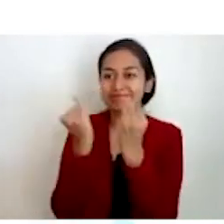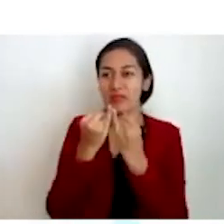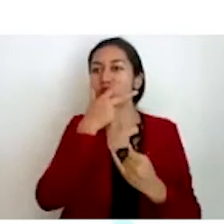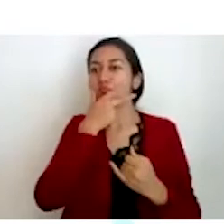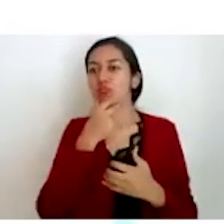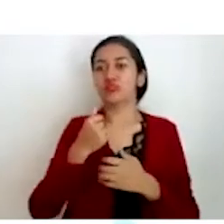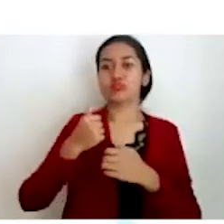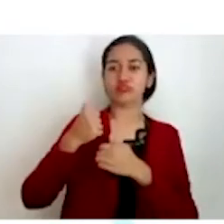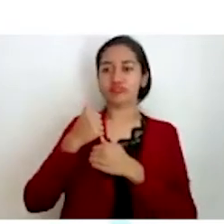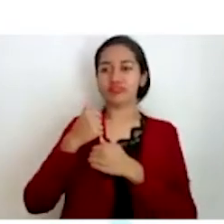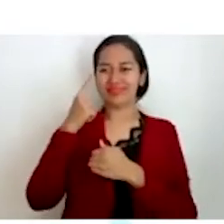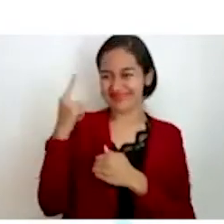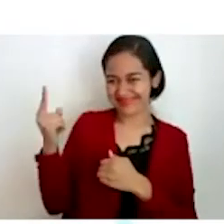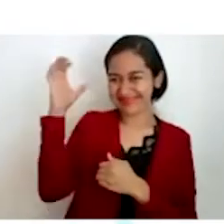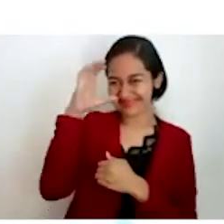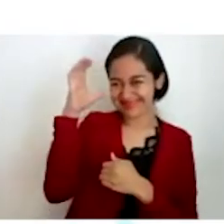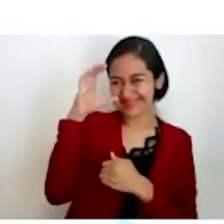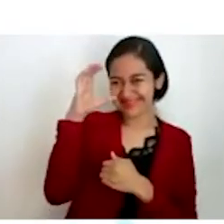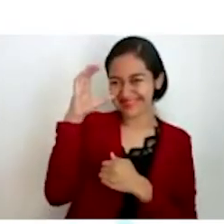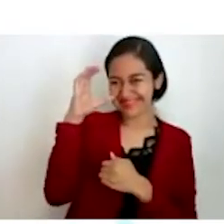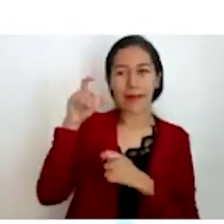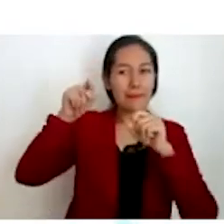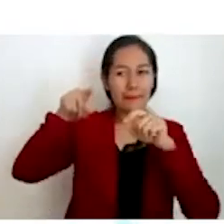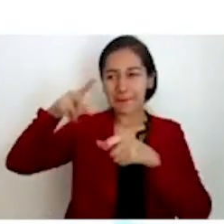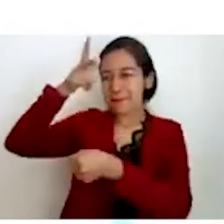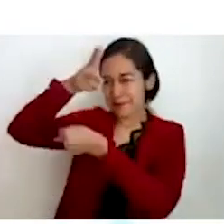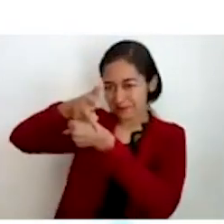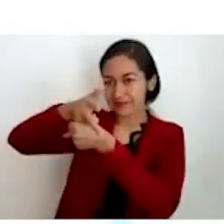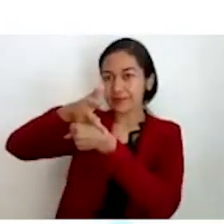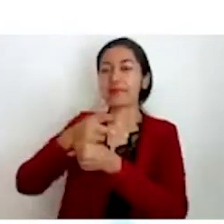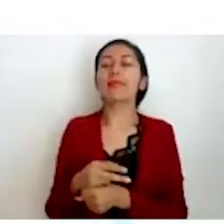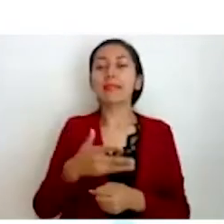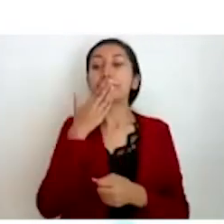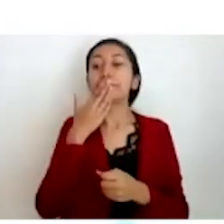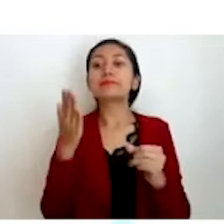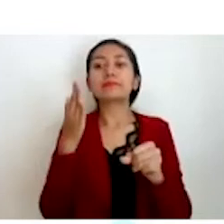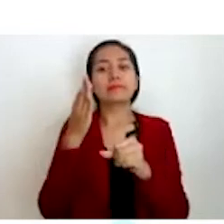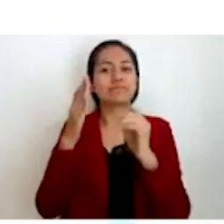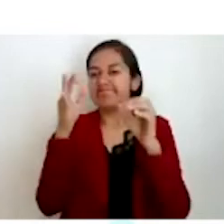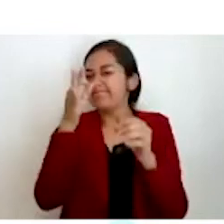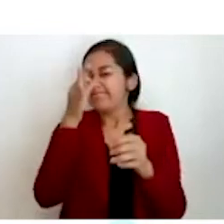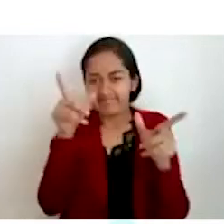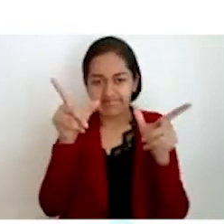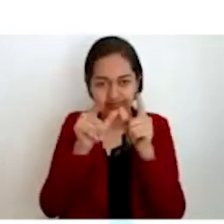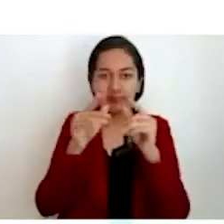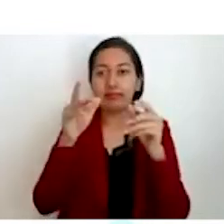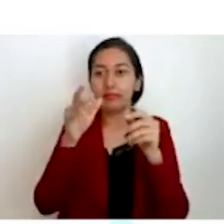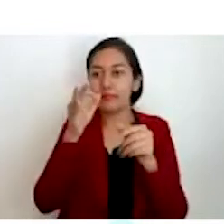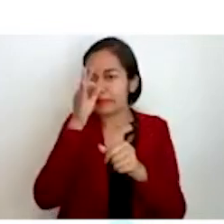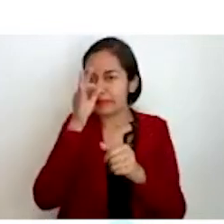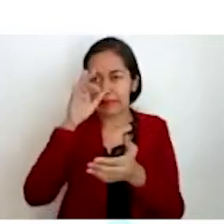Bueno, ya estamos por terminar. Pasaríamos a La Ciudad de Los Ángeles. Es una película